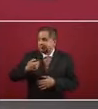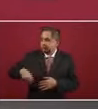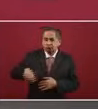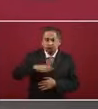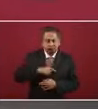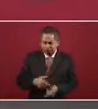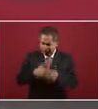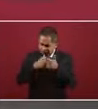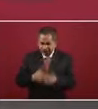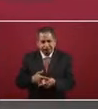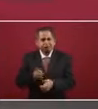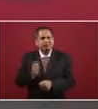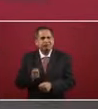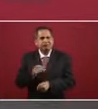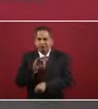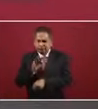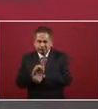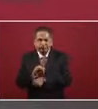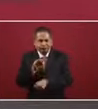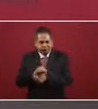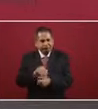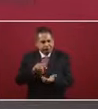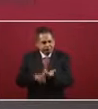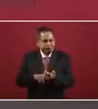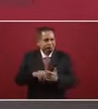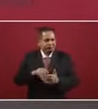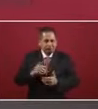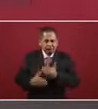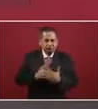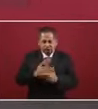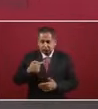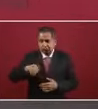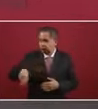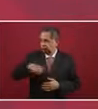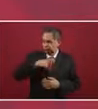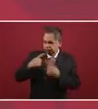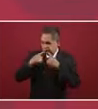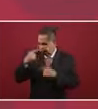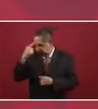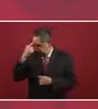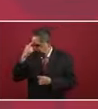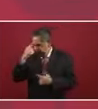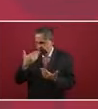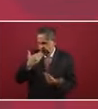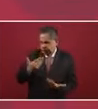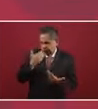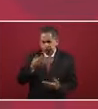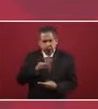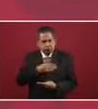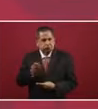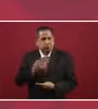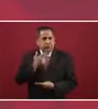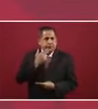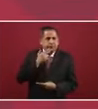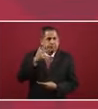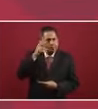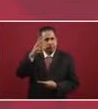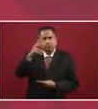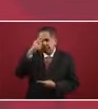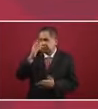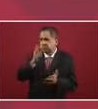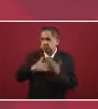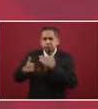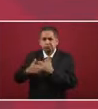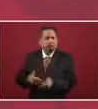vamos a seguir defendiendo todo lo que consideremos bueno para el desarrollo de